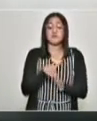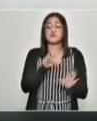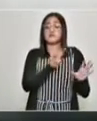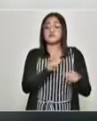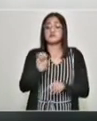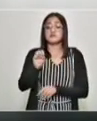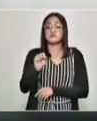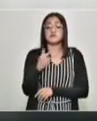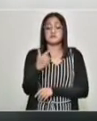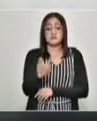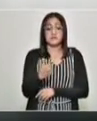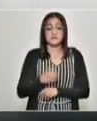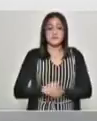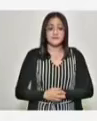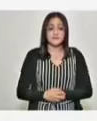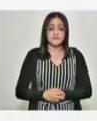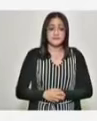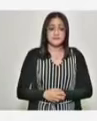13,367.